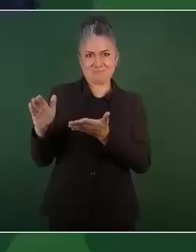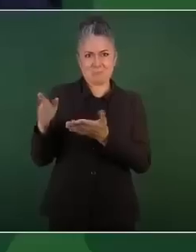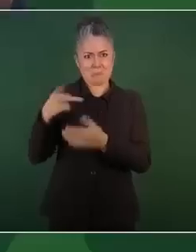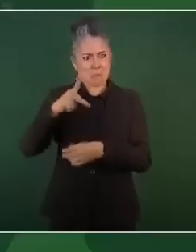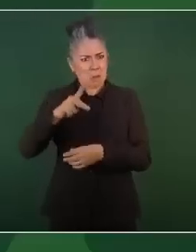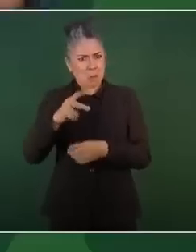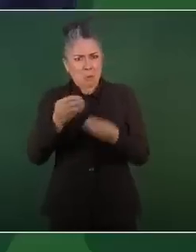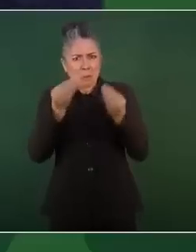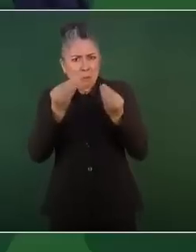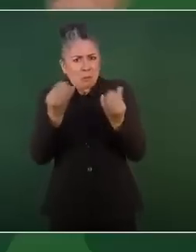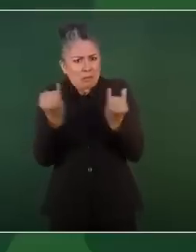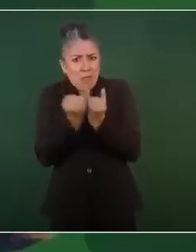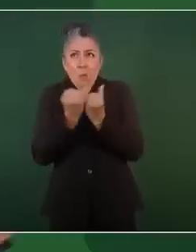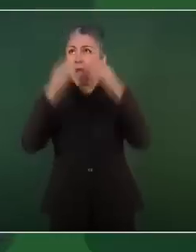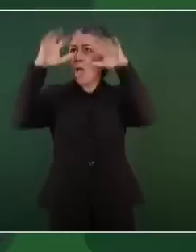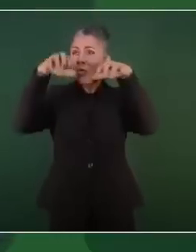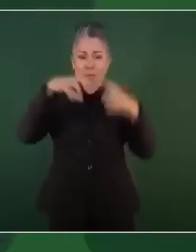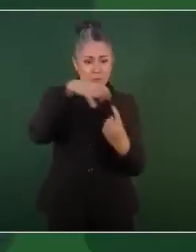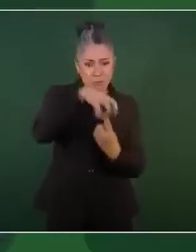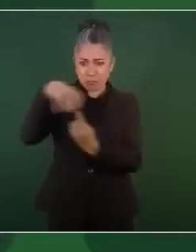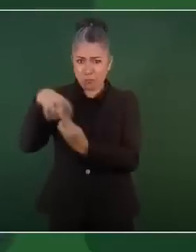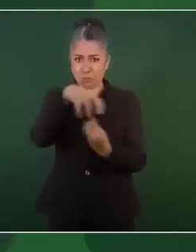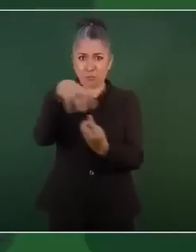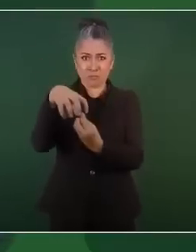Por eso, si me dice 100, no, son pocas.